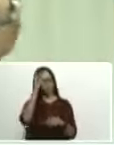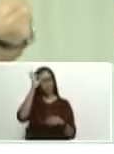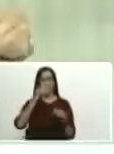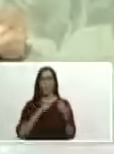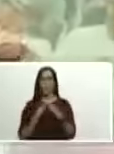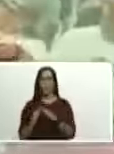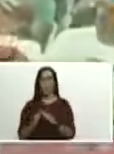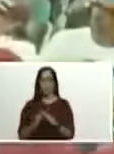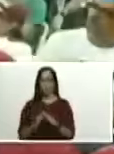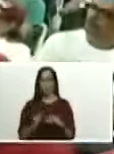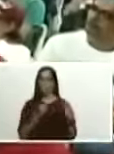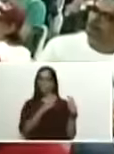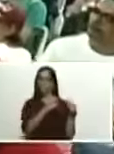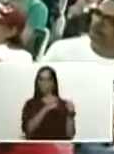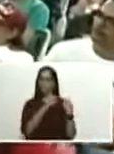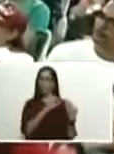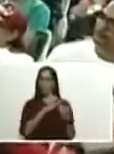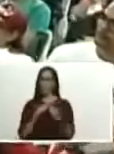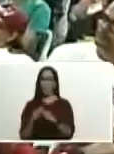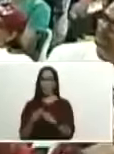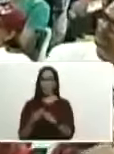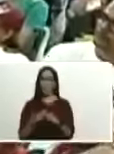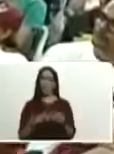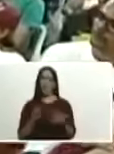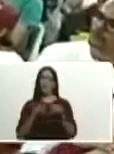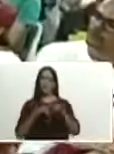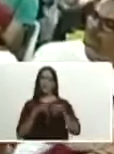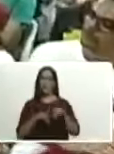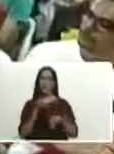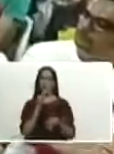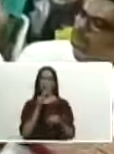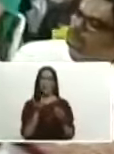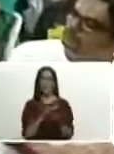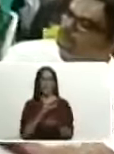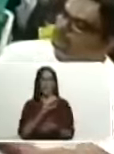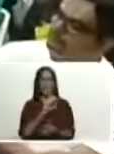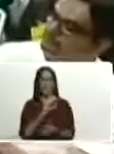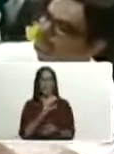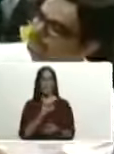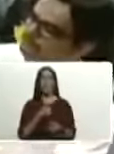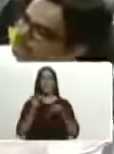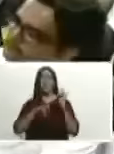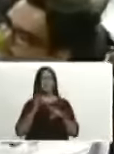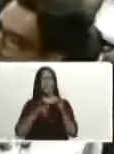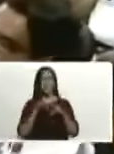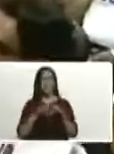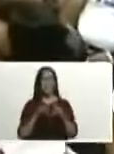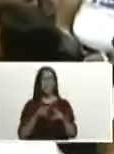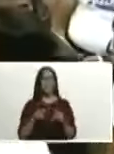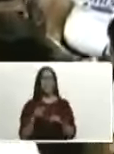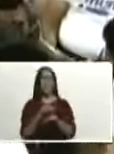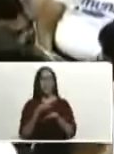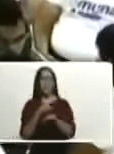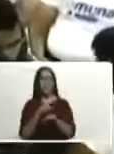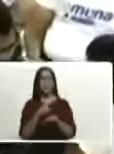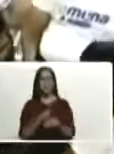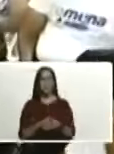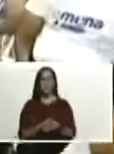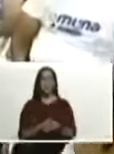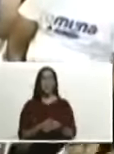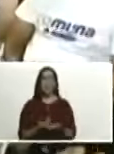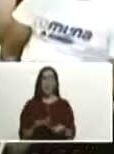comunales, al encargado de la comuna, al secretario de aguas de la alcaldía, al secretario de aguas de la gobernación, al